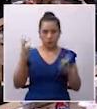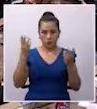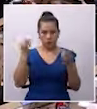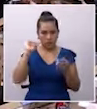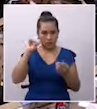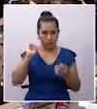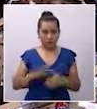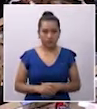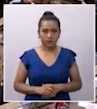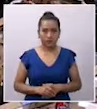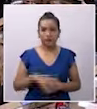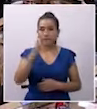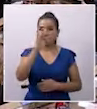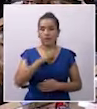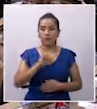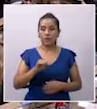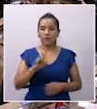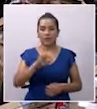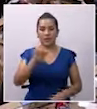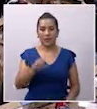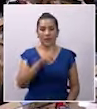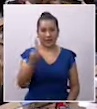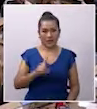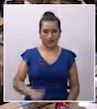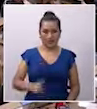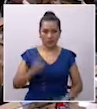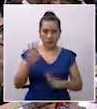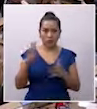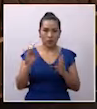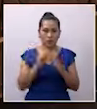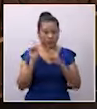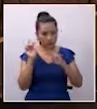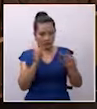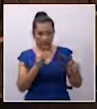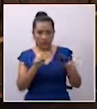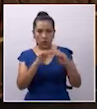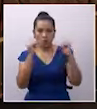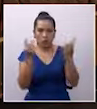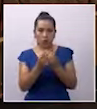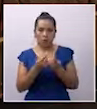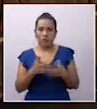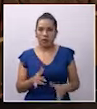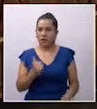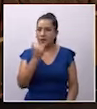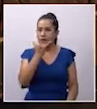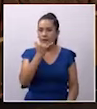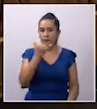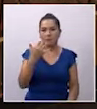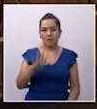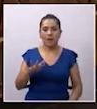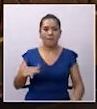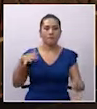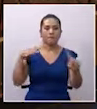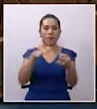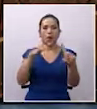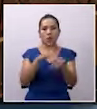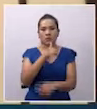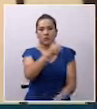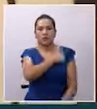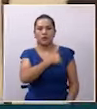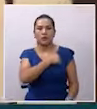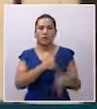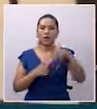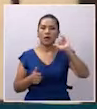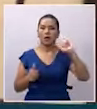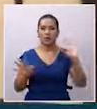El diputado Jerjes Mercado cuestionó la actitud de parlamentarios opositores por secuestrar y generar violencia en la sesión.